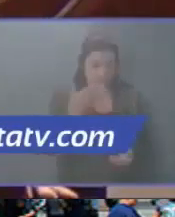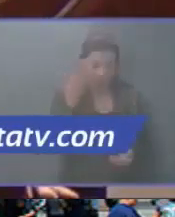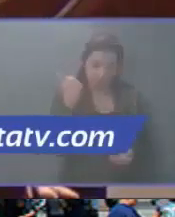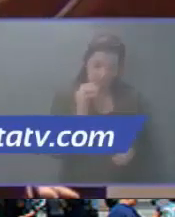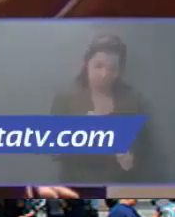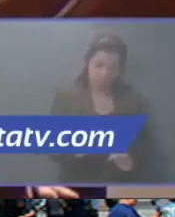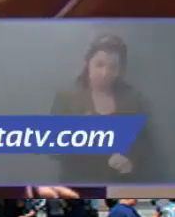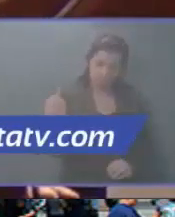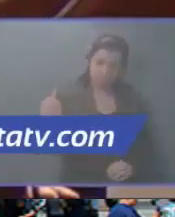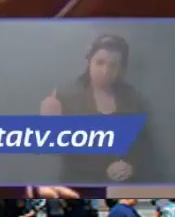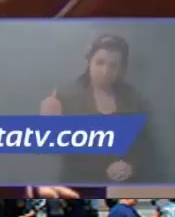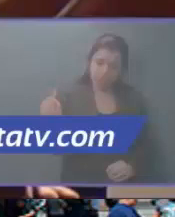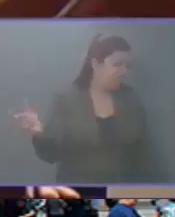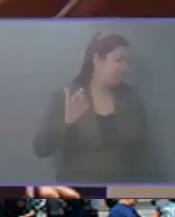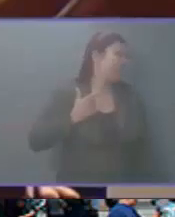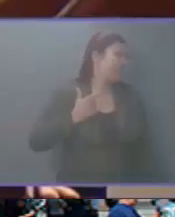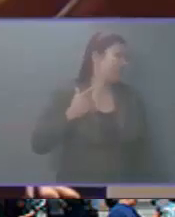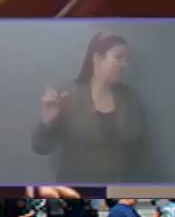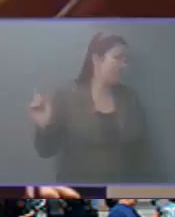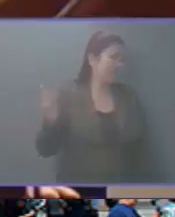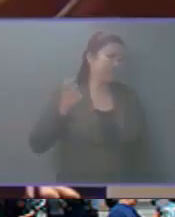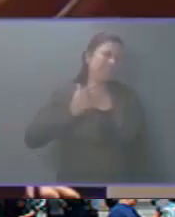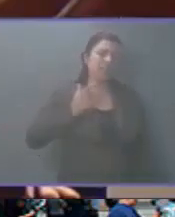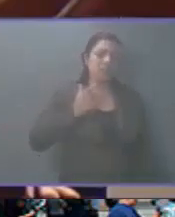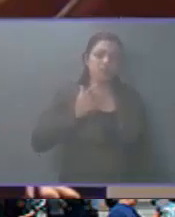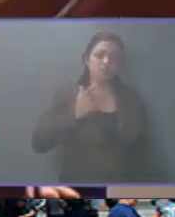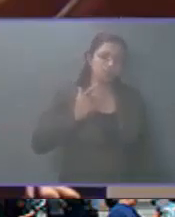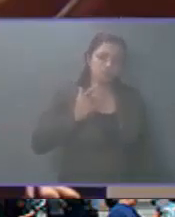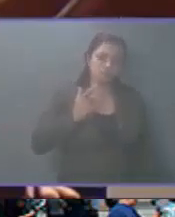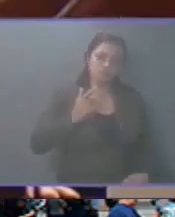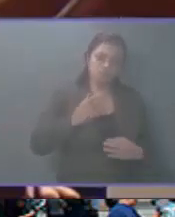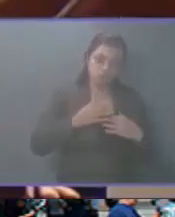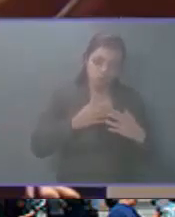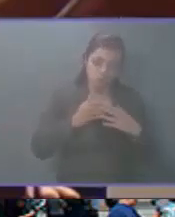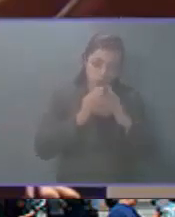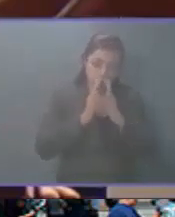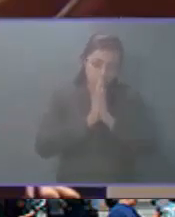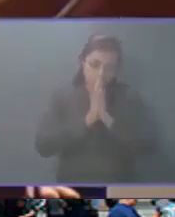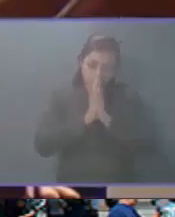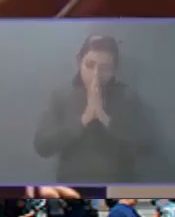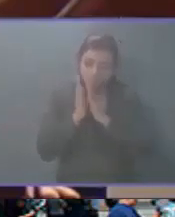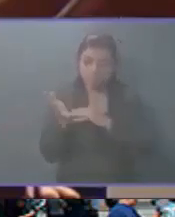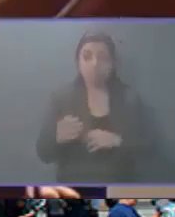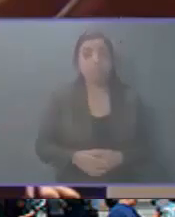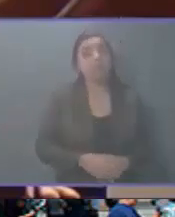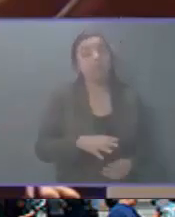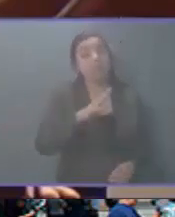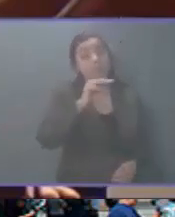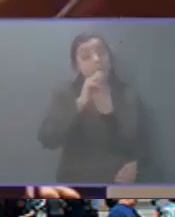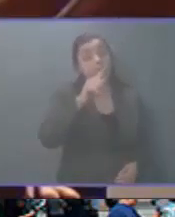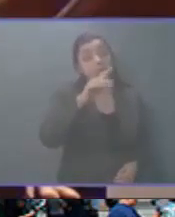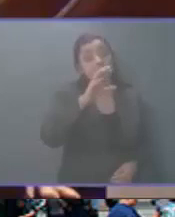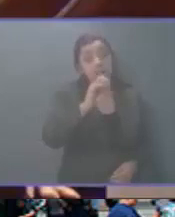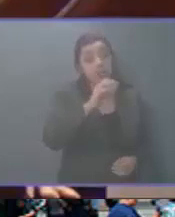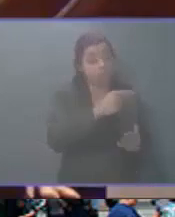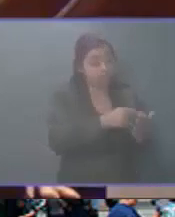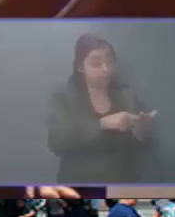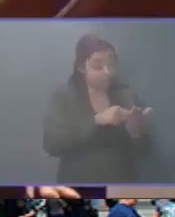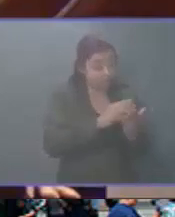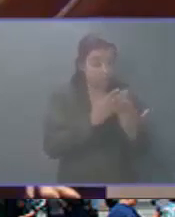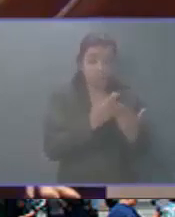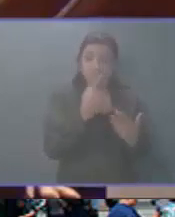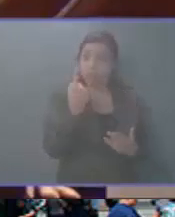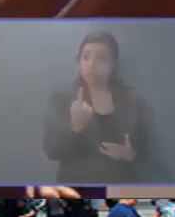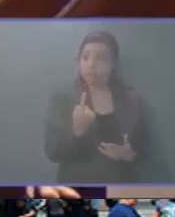formación cristiana de san mateo dice cuando oréis no sabes como los hipócritas a quienes les